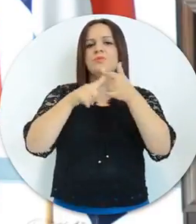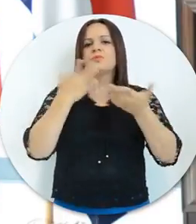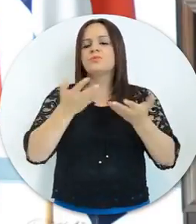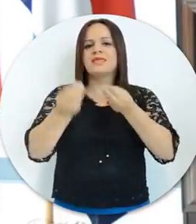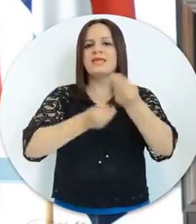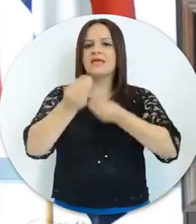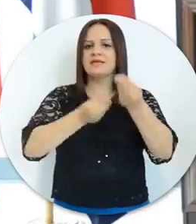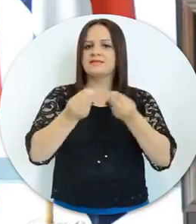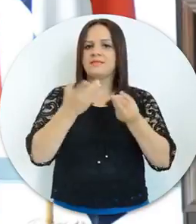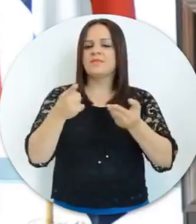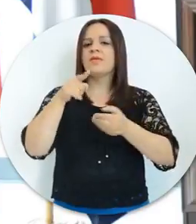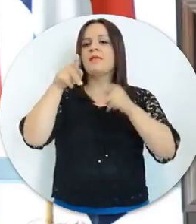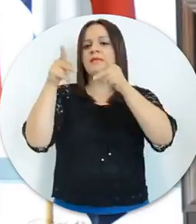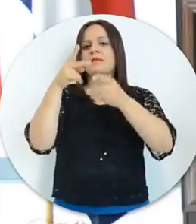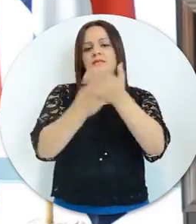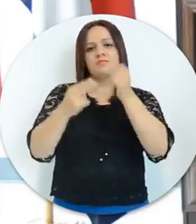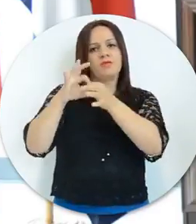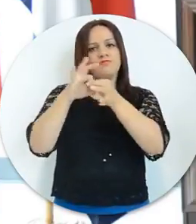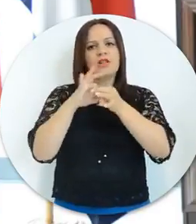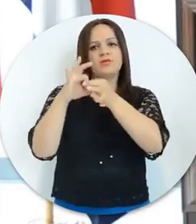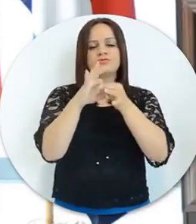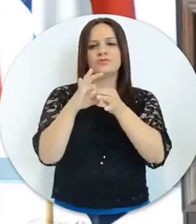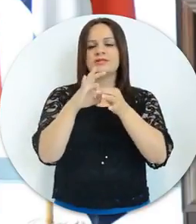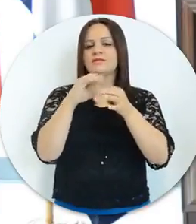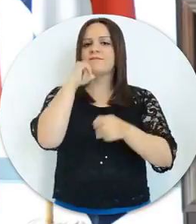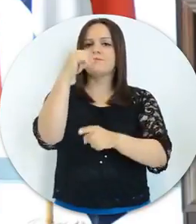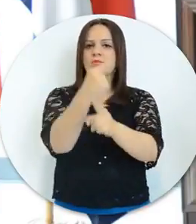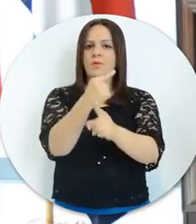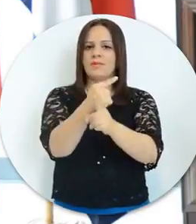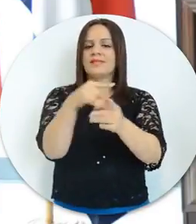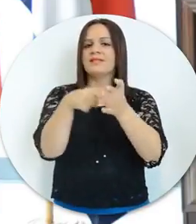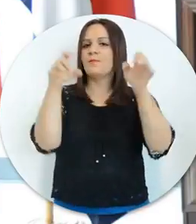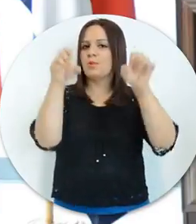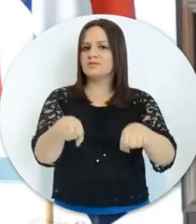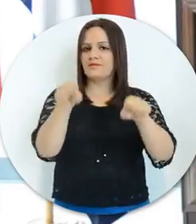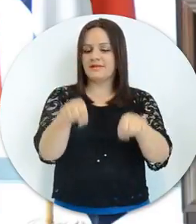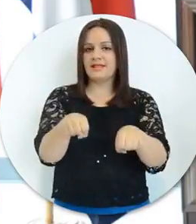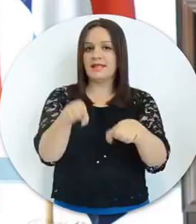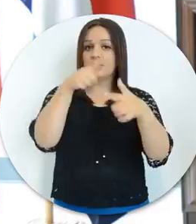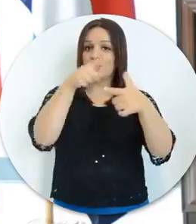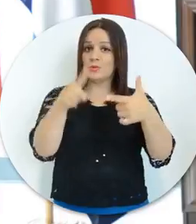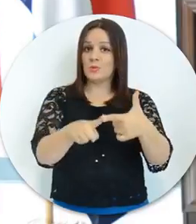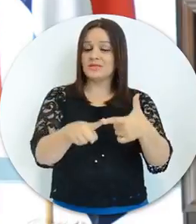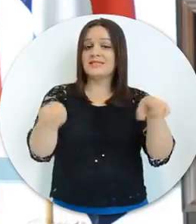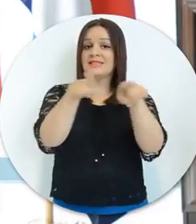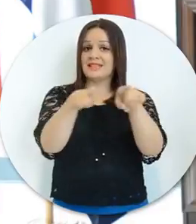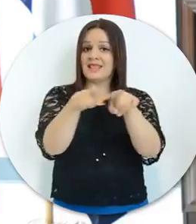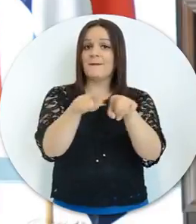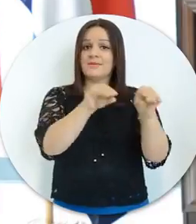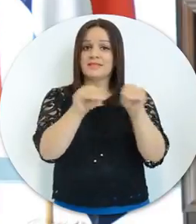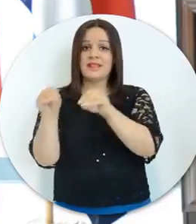hemos catalogado como parejas impropias, relaciones impropias. Esta posibilidad entonces también